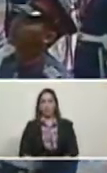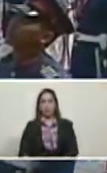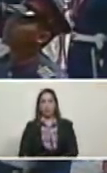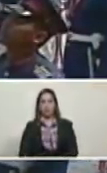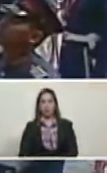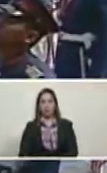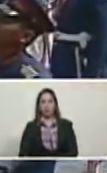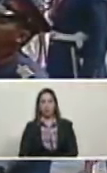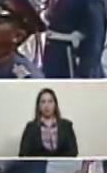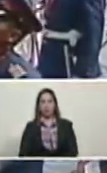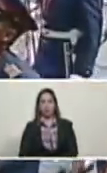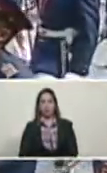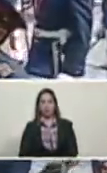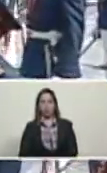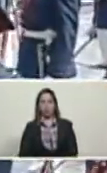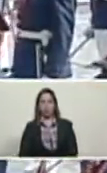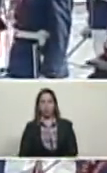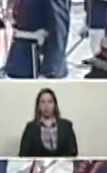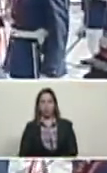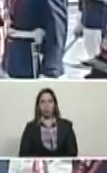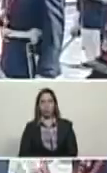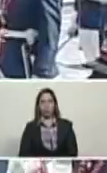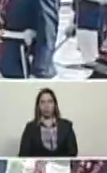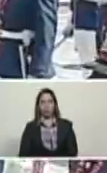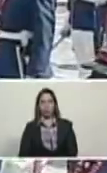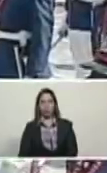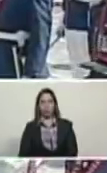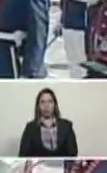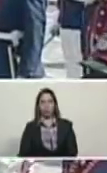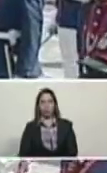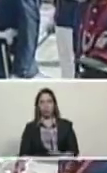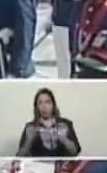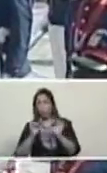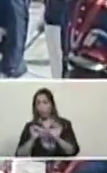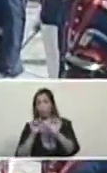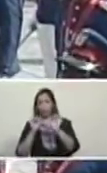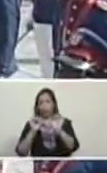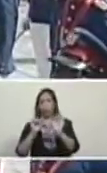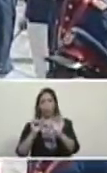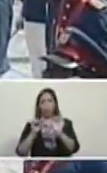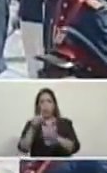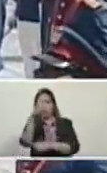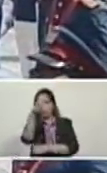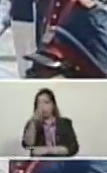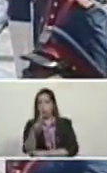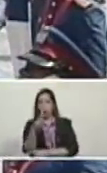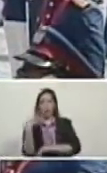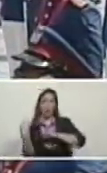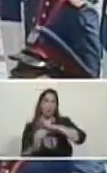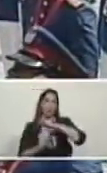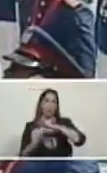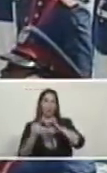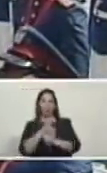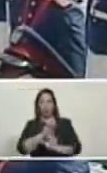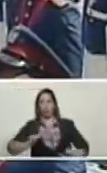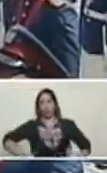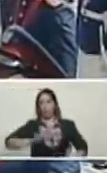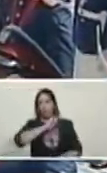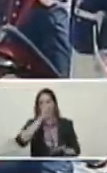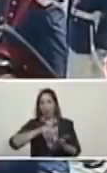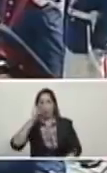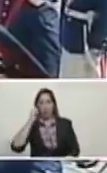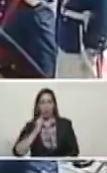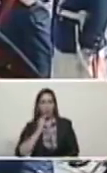¡Adiscre! ¡Chum! A continuación, proyección audiovisual institucional. Fuerza Armada Nacional